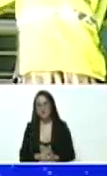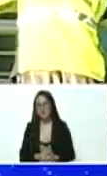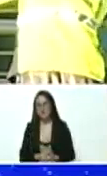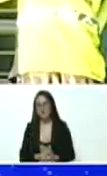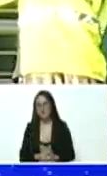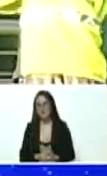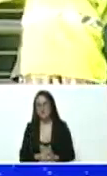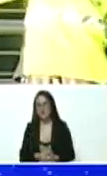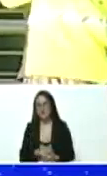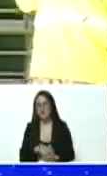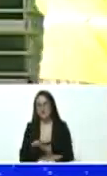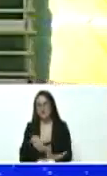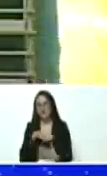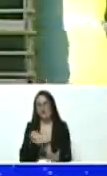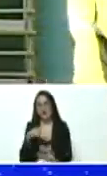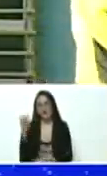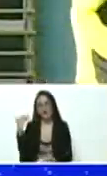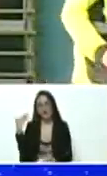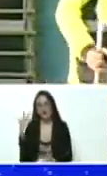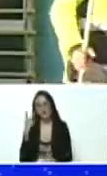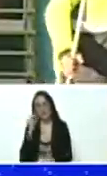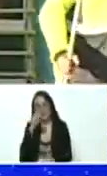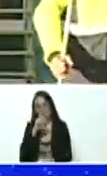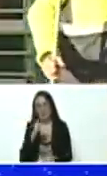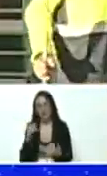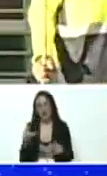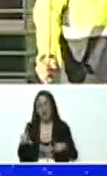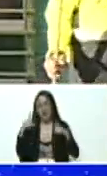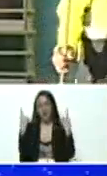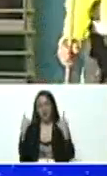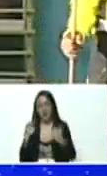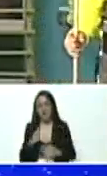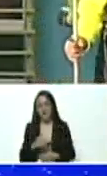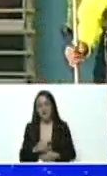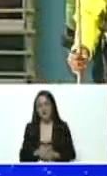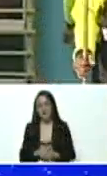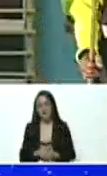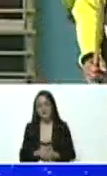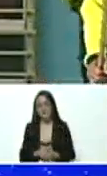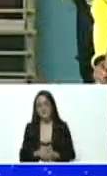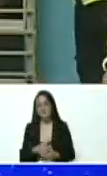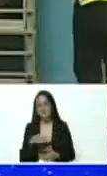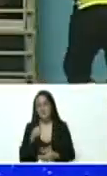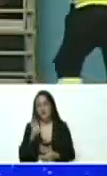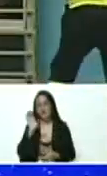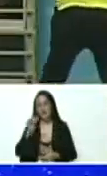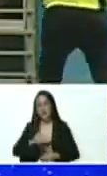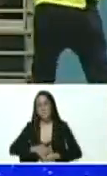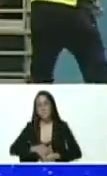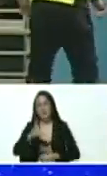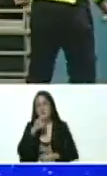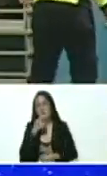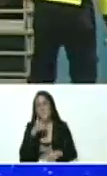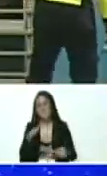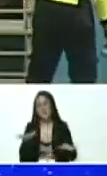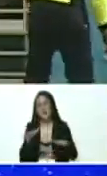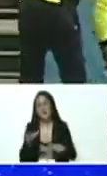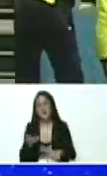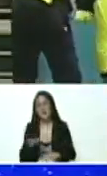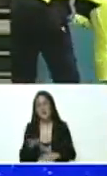Al desastre de hace 20 años. Y ahora La Guaira, sin lugar a dudas, es uno de los estados más bellos de